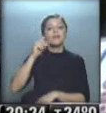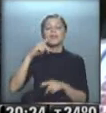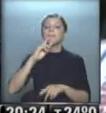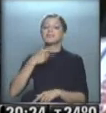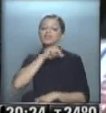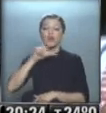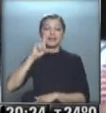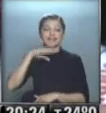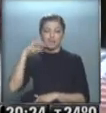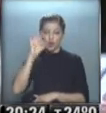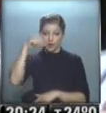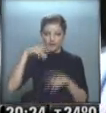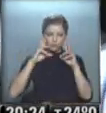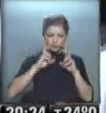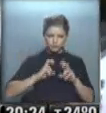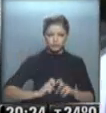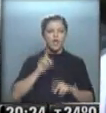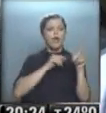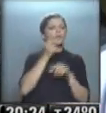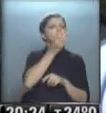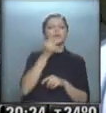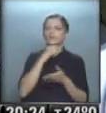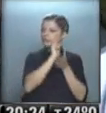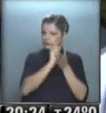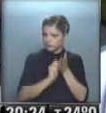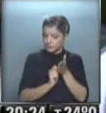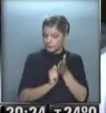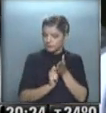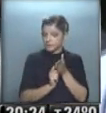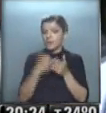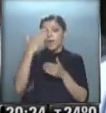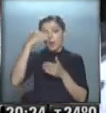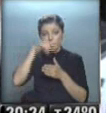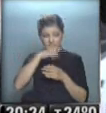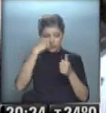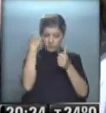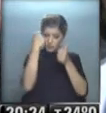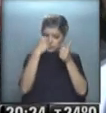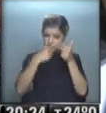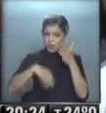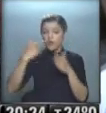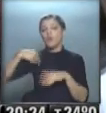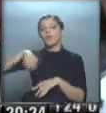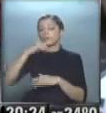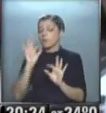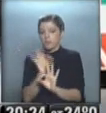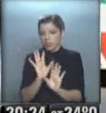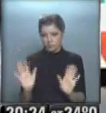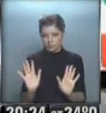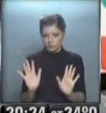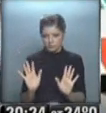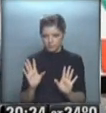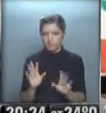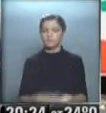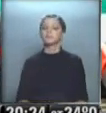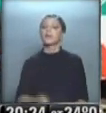Se están haciendo peritajes y se están tomando declaraciones testimoniales a las personas de acá. A partir de ahí, sobre ese tipo de cuestiones, nosotros no podemos hacer más declaraciones.